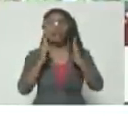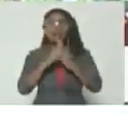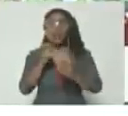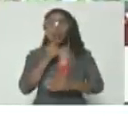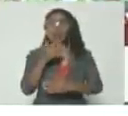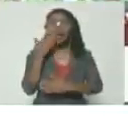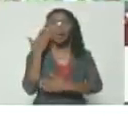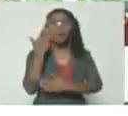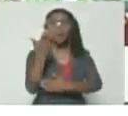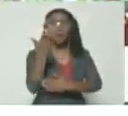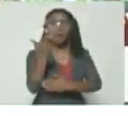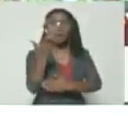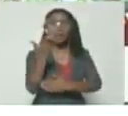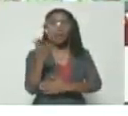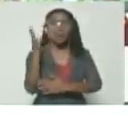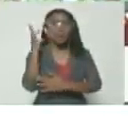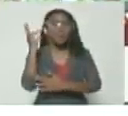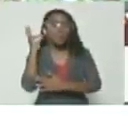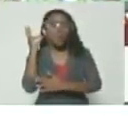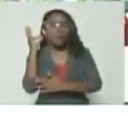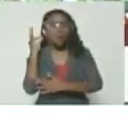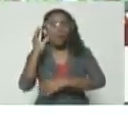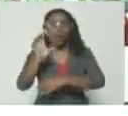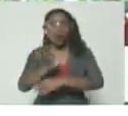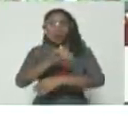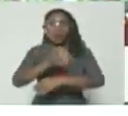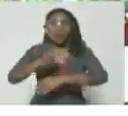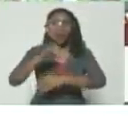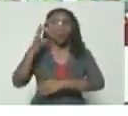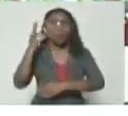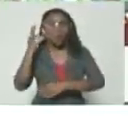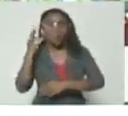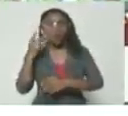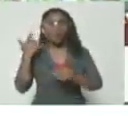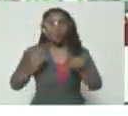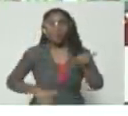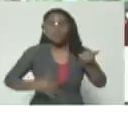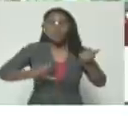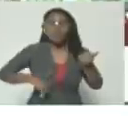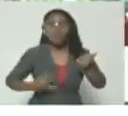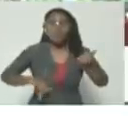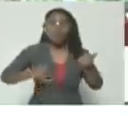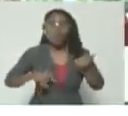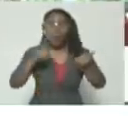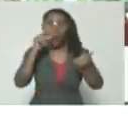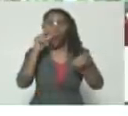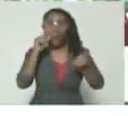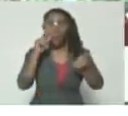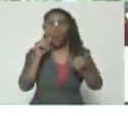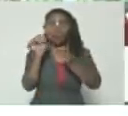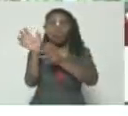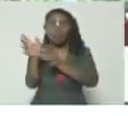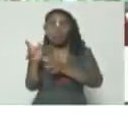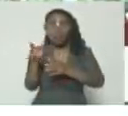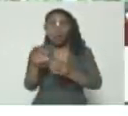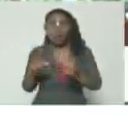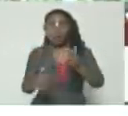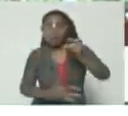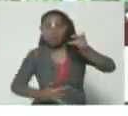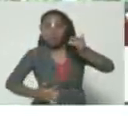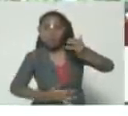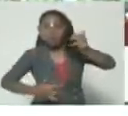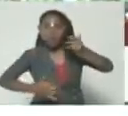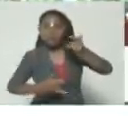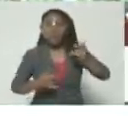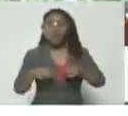Bella Para Ti, con Mariani Díaz de cantante, Miguel Quintero en el 4, Héctor Rojas en el bajo, Samuel